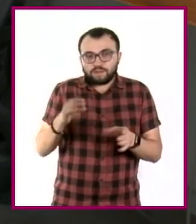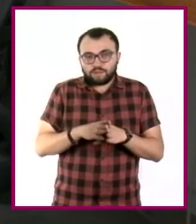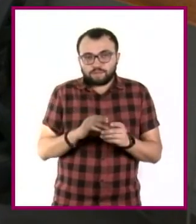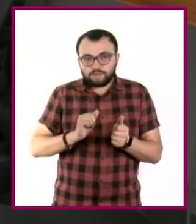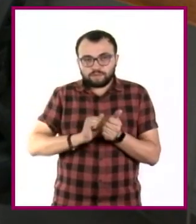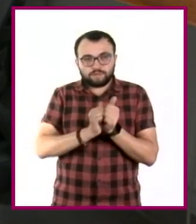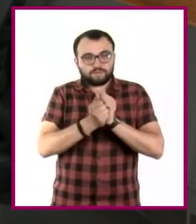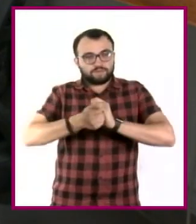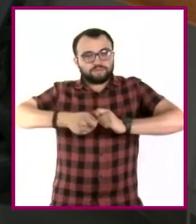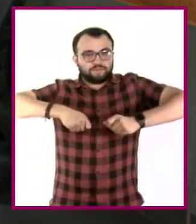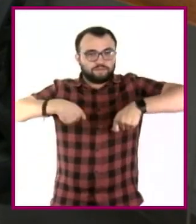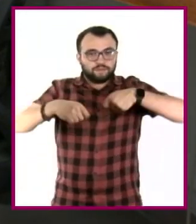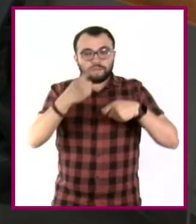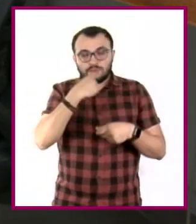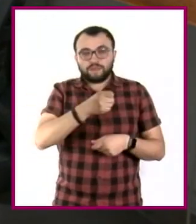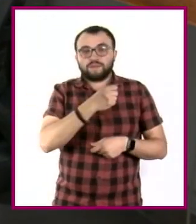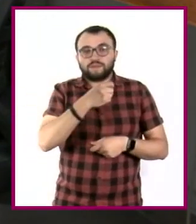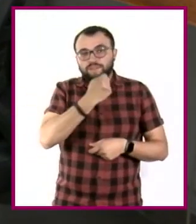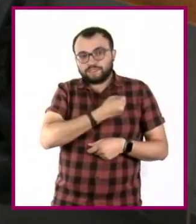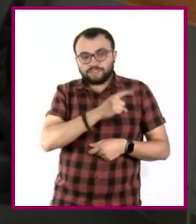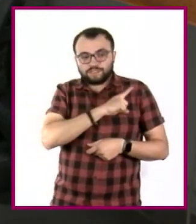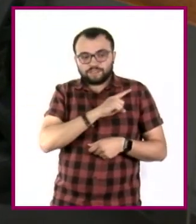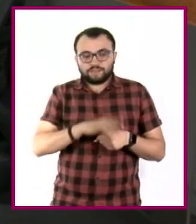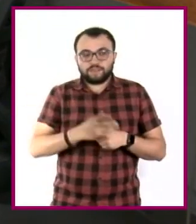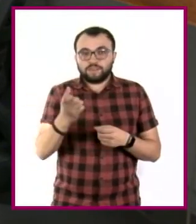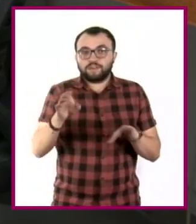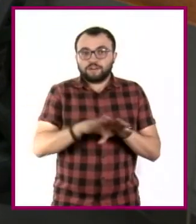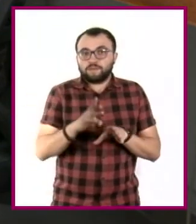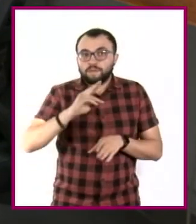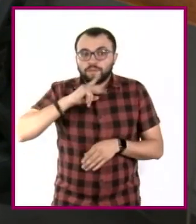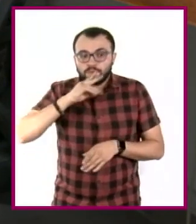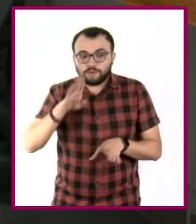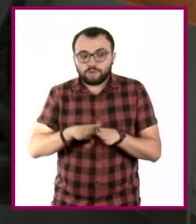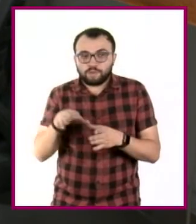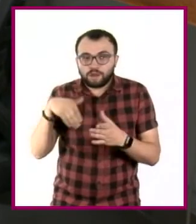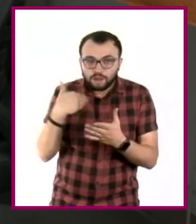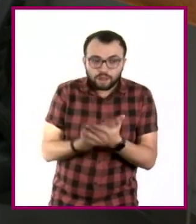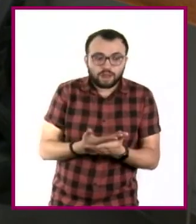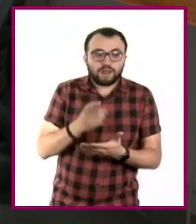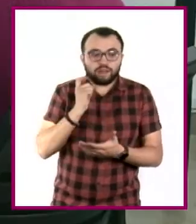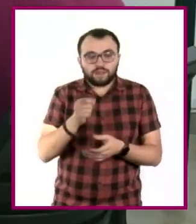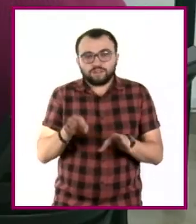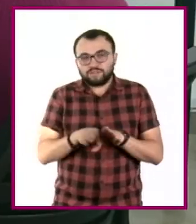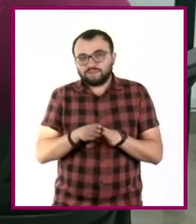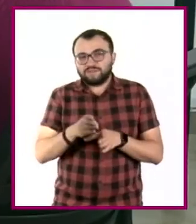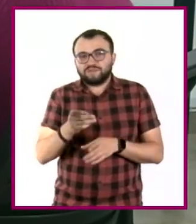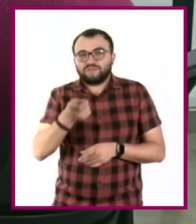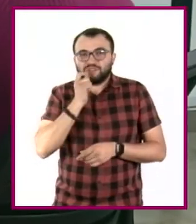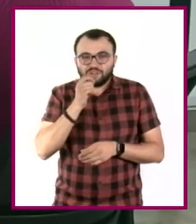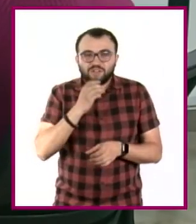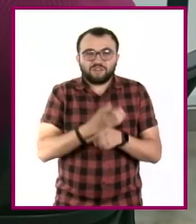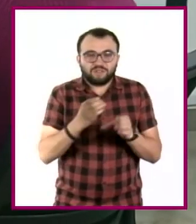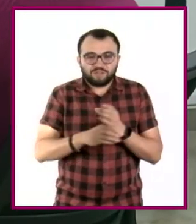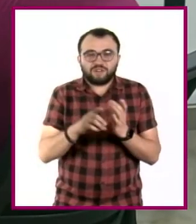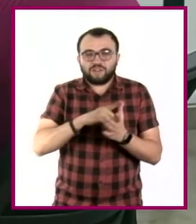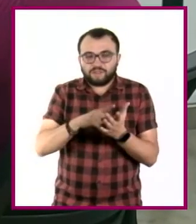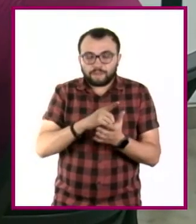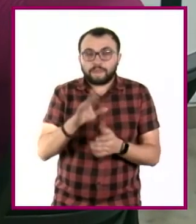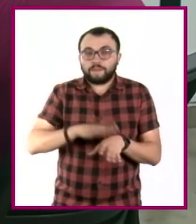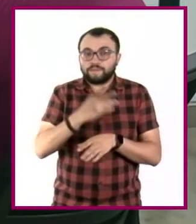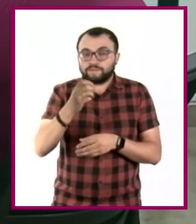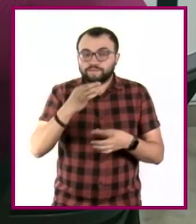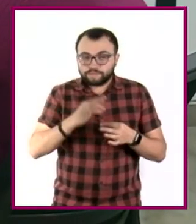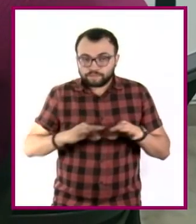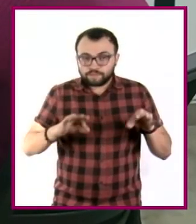jóvenes deportistas son más organizados, estructurados y menos propensos a caer en hábitos poco sanos. Por eso, es importante que